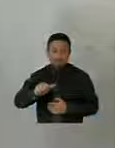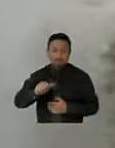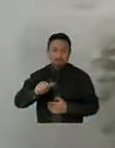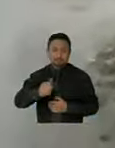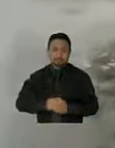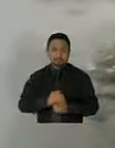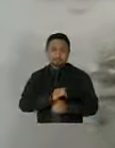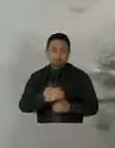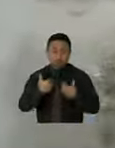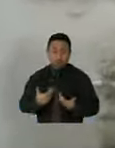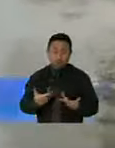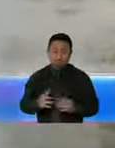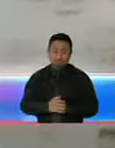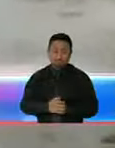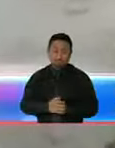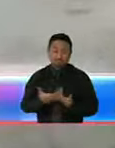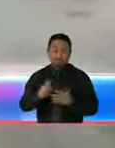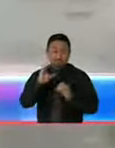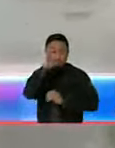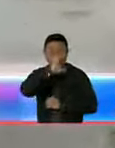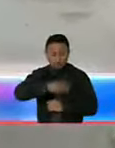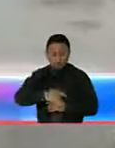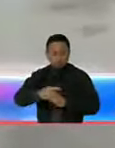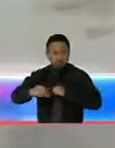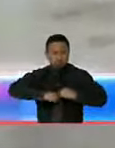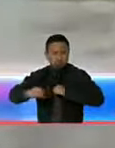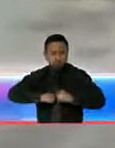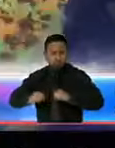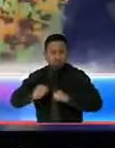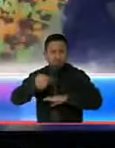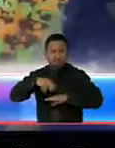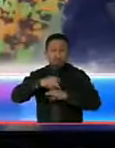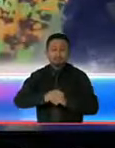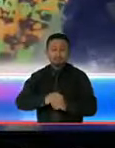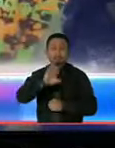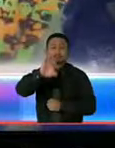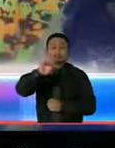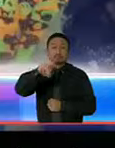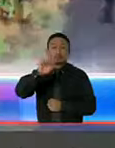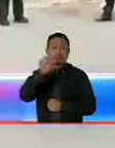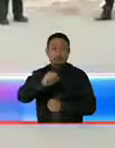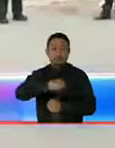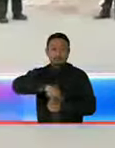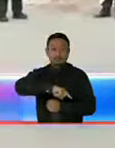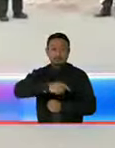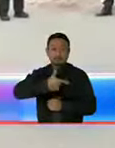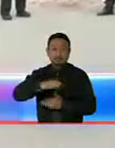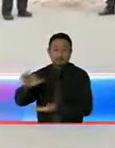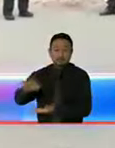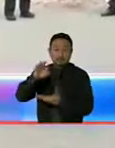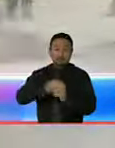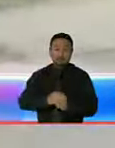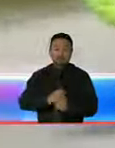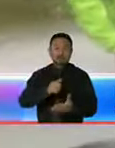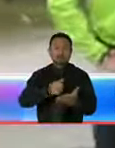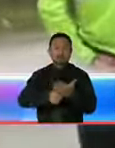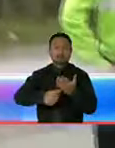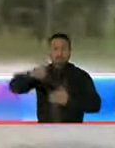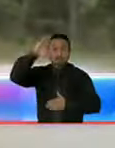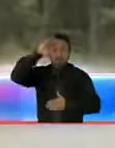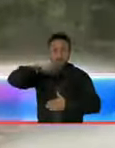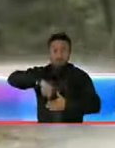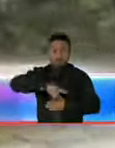búsqueda fue intensa, tanto así que se desplegó a nivel nacional. Tomás Guayasamí, vocero del Ministerio del Interior, se refirió a los dispositivos de seguridad